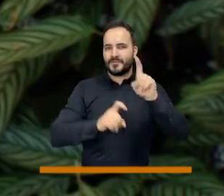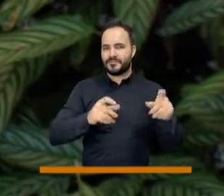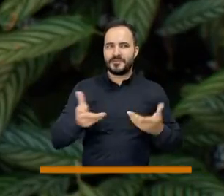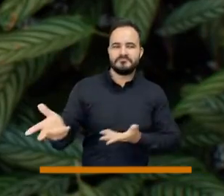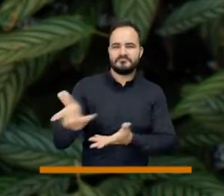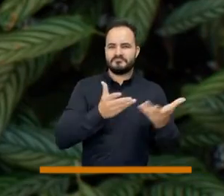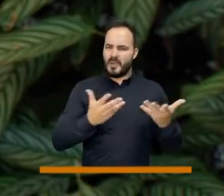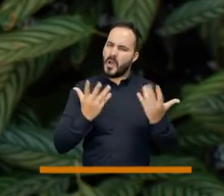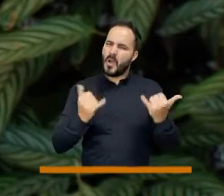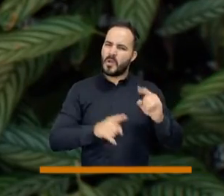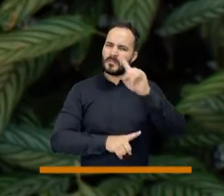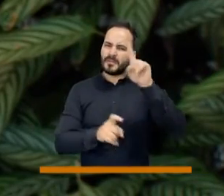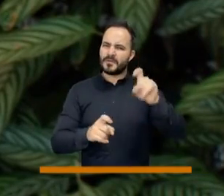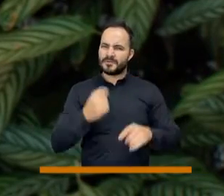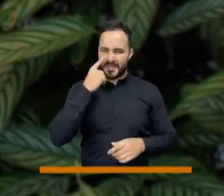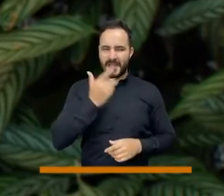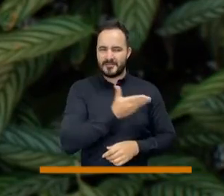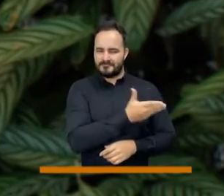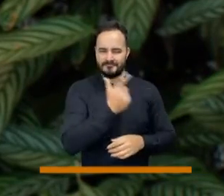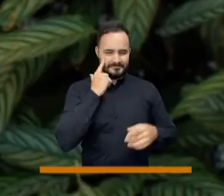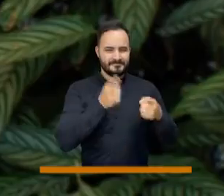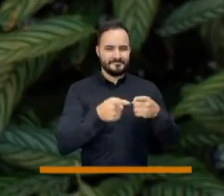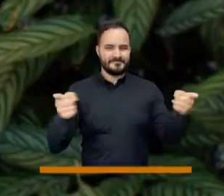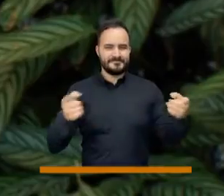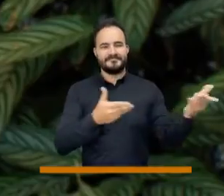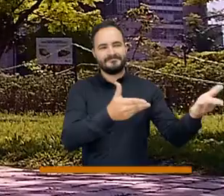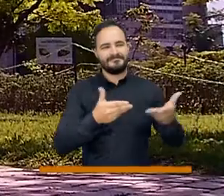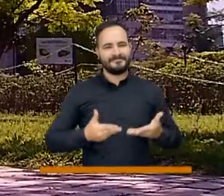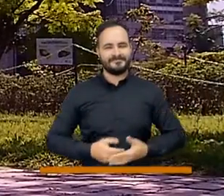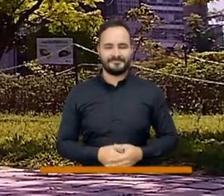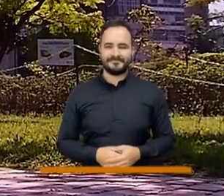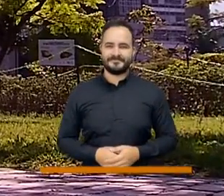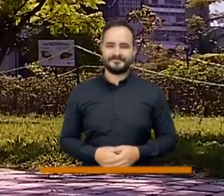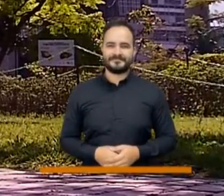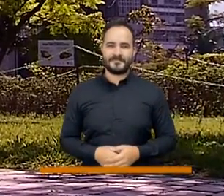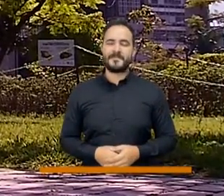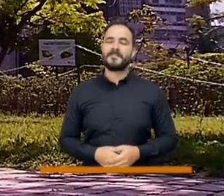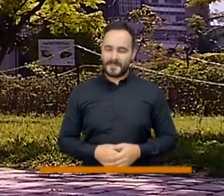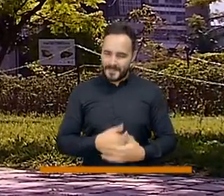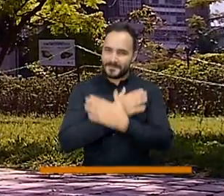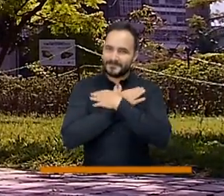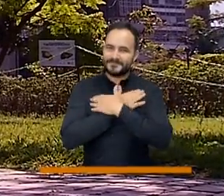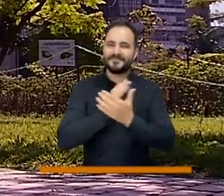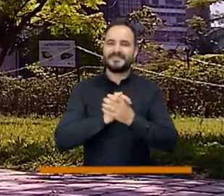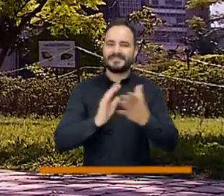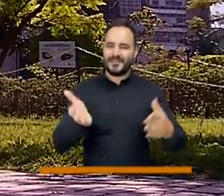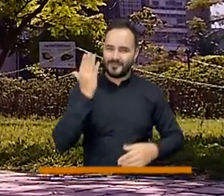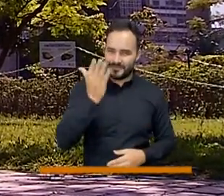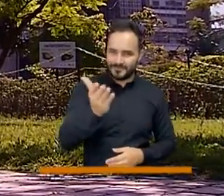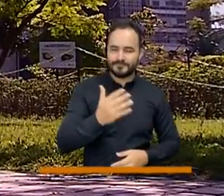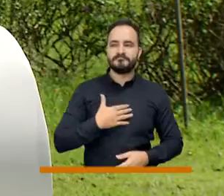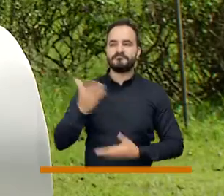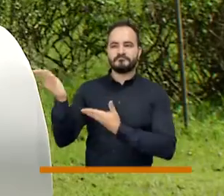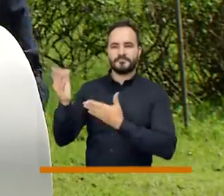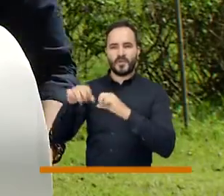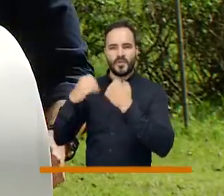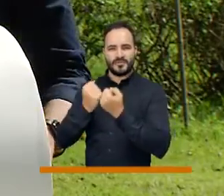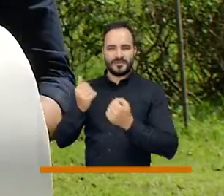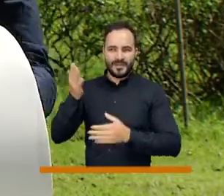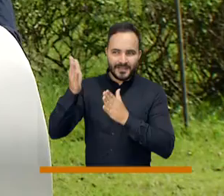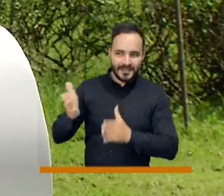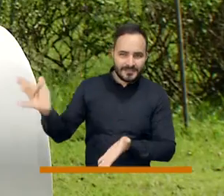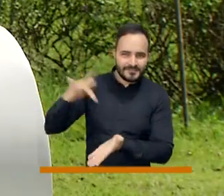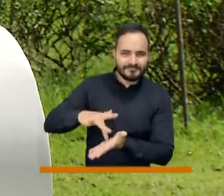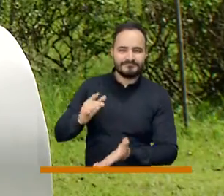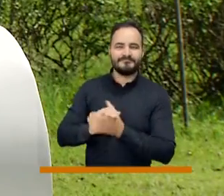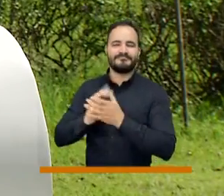cómo pueden participar en el día de hoy. Camilo, bienvenido. Caterin, un cordial saludo para usted, para el concejal que nos acompaña en el programa de